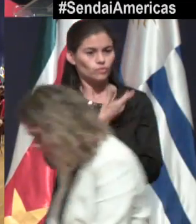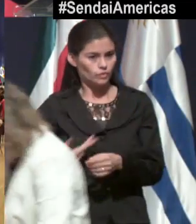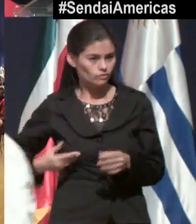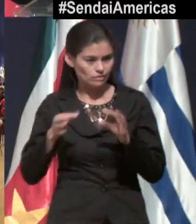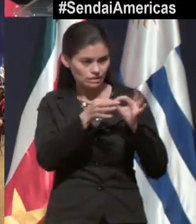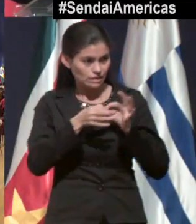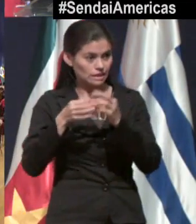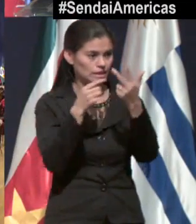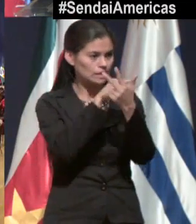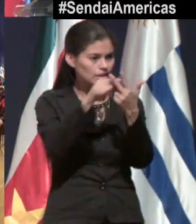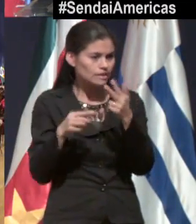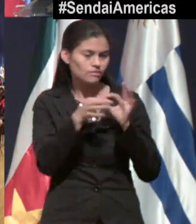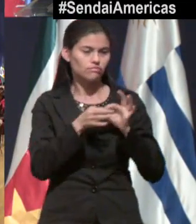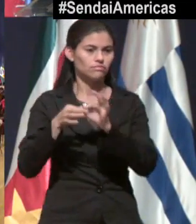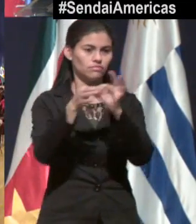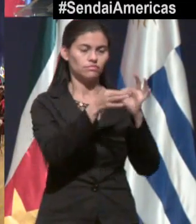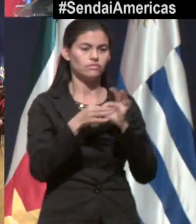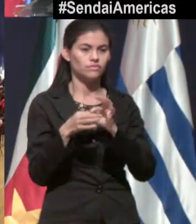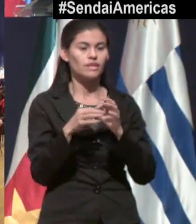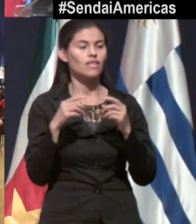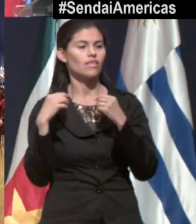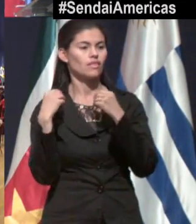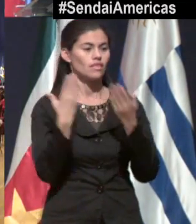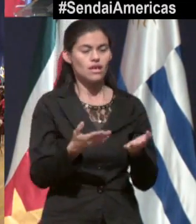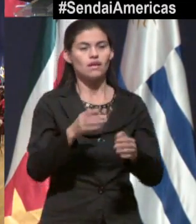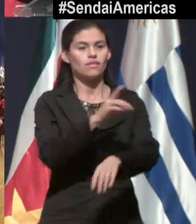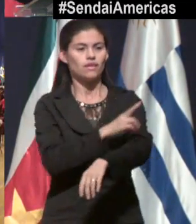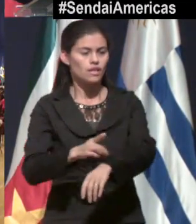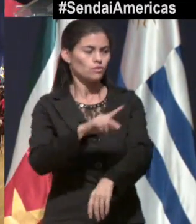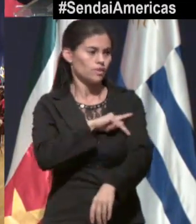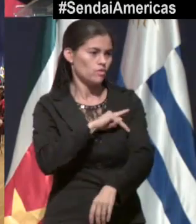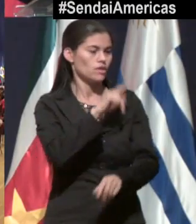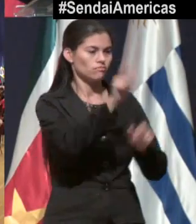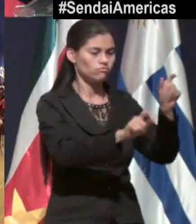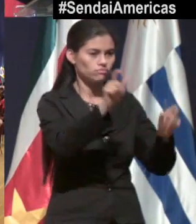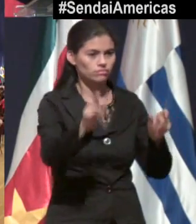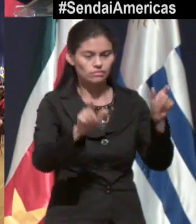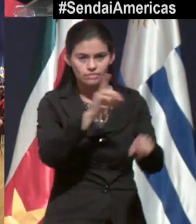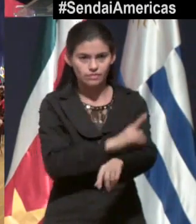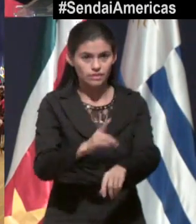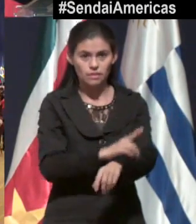humanitarios, entre otros, y solo otorgando más derechos para más personas y muy